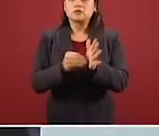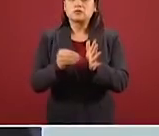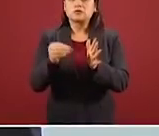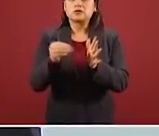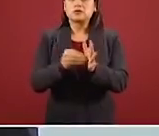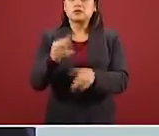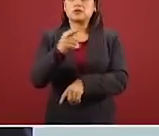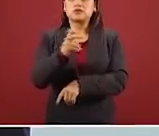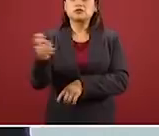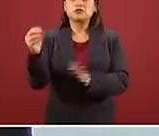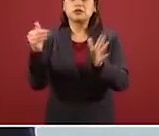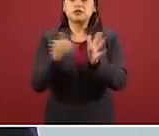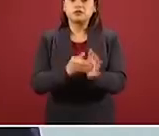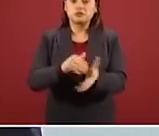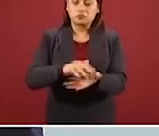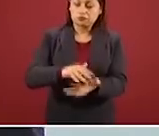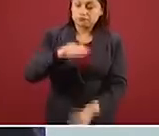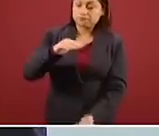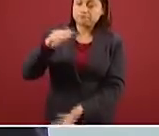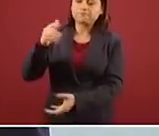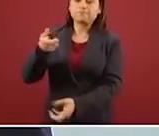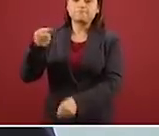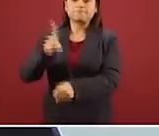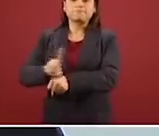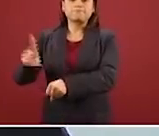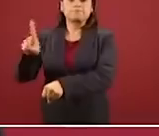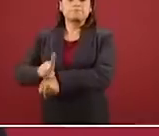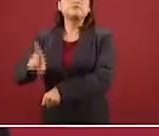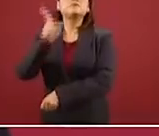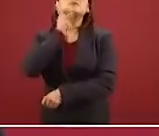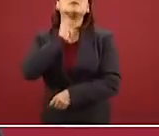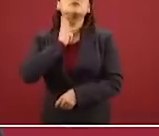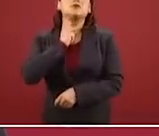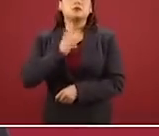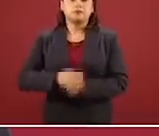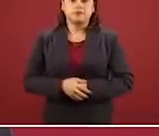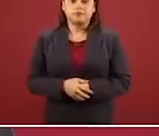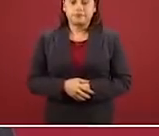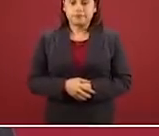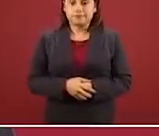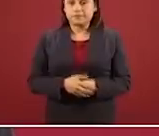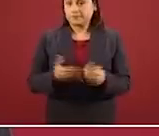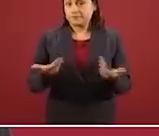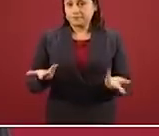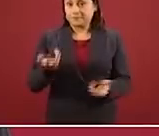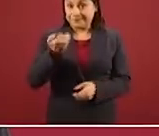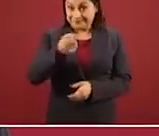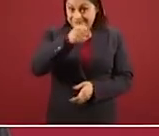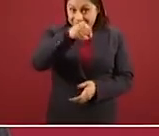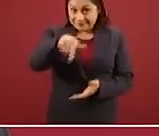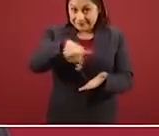2.200.000 barriles diarios de petróleo. Ahora ese campo